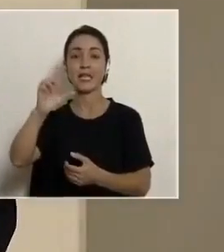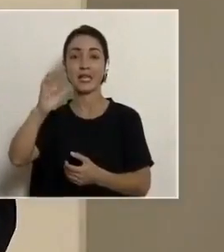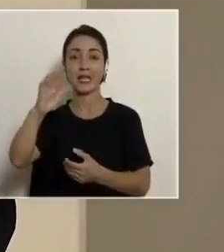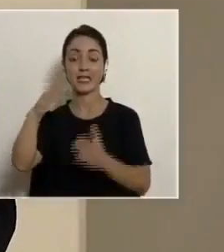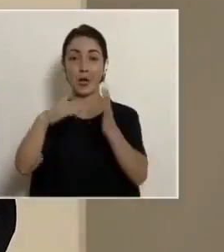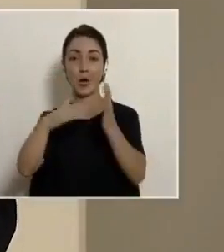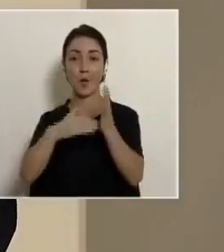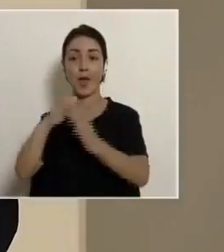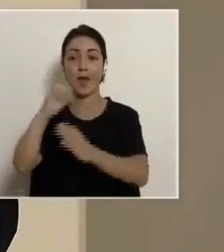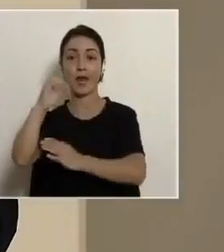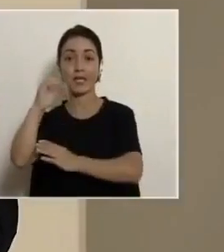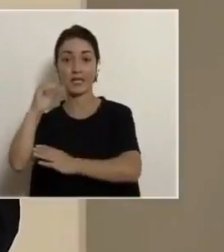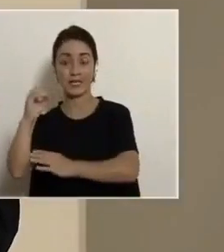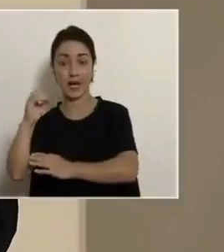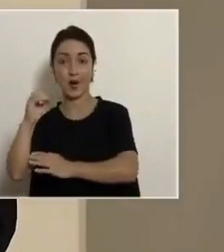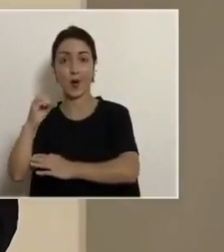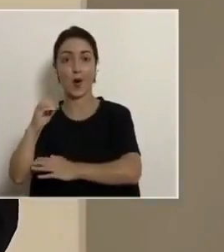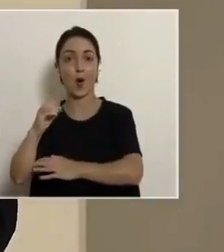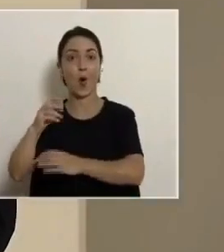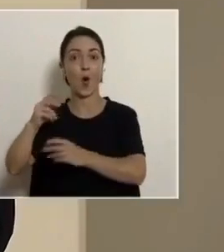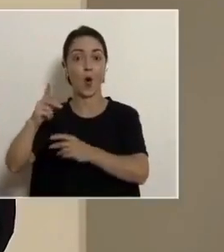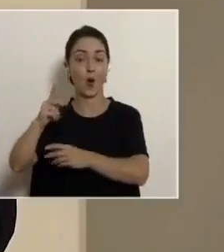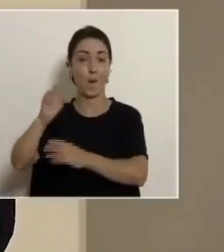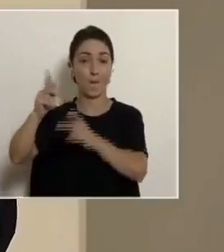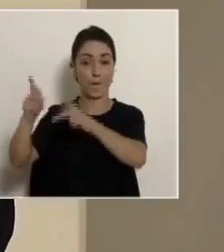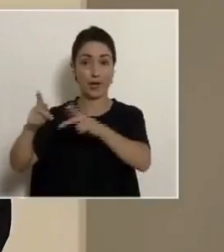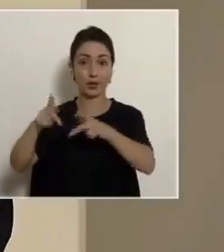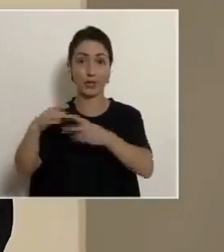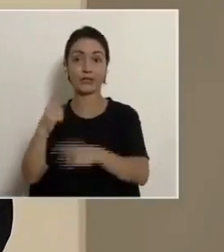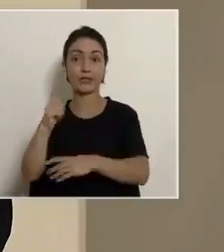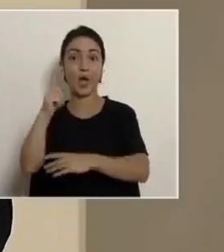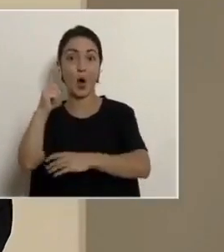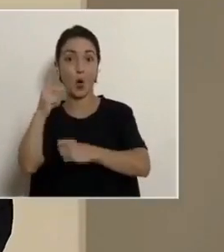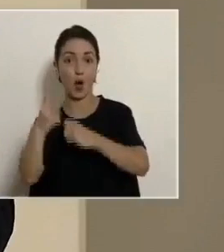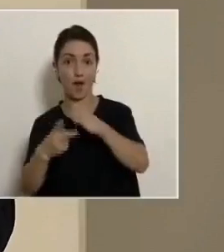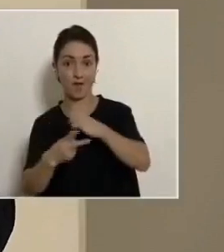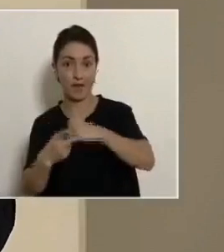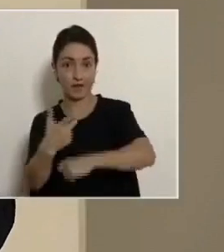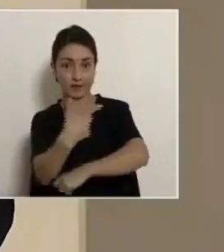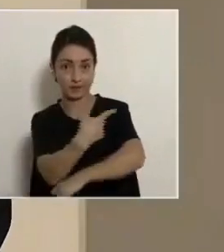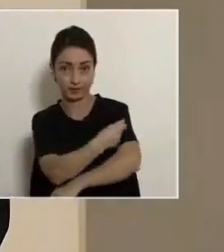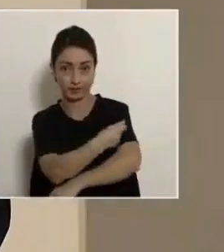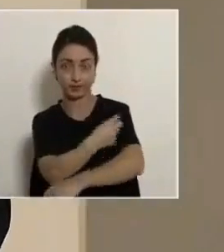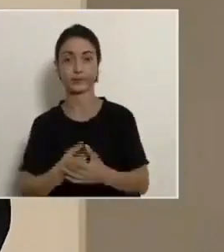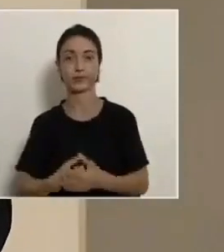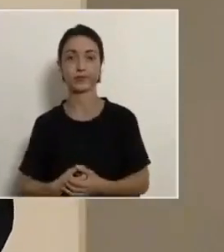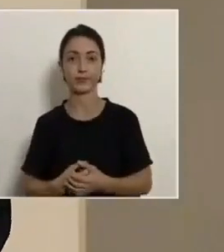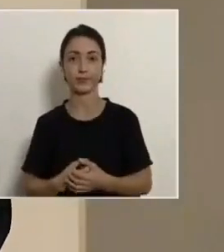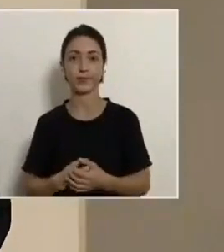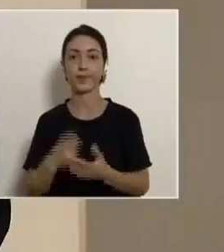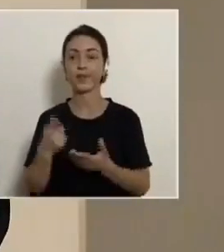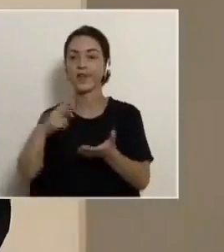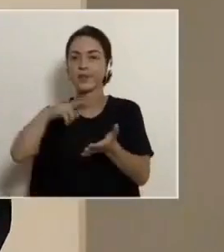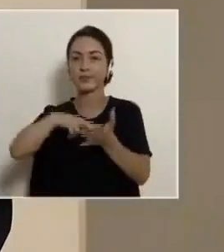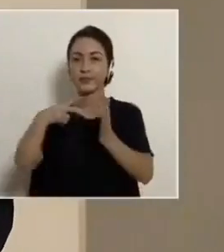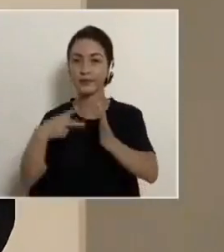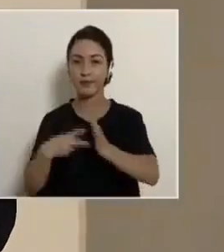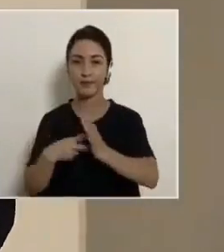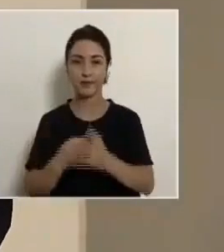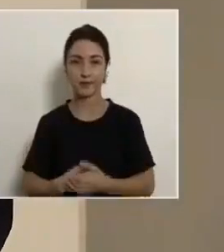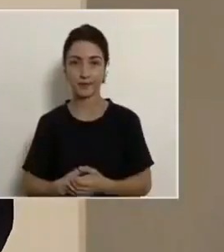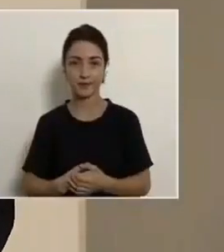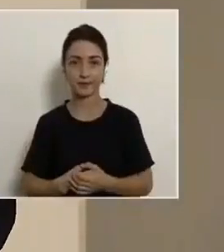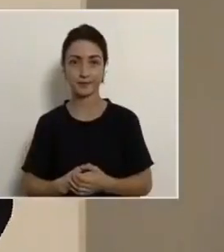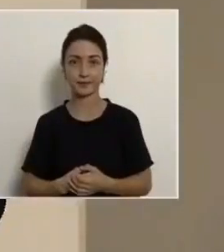605.099 personas que ya han recibido por lo menos una dosis. Y esto implica